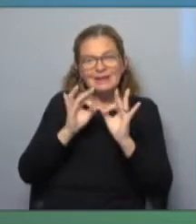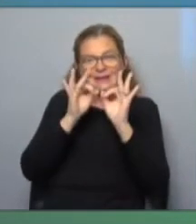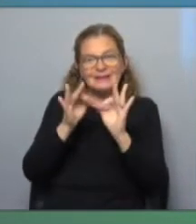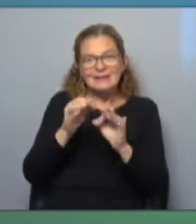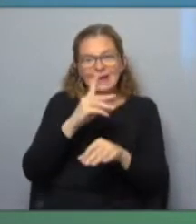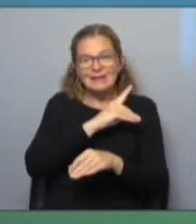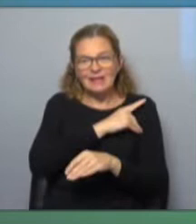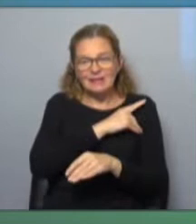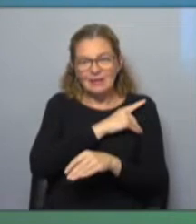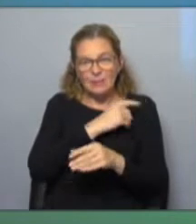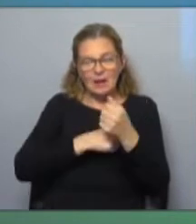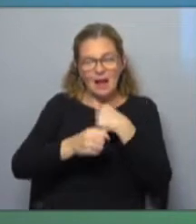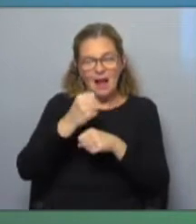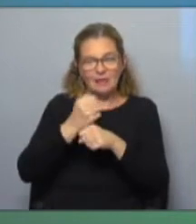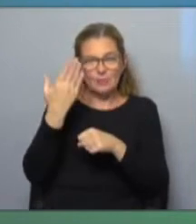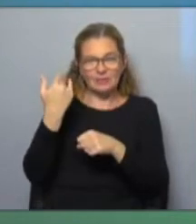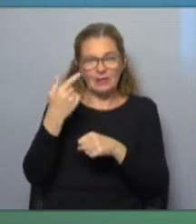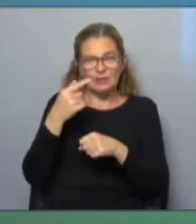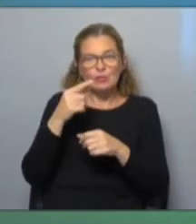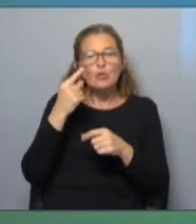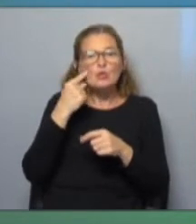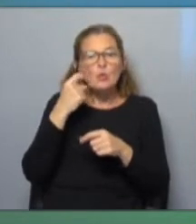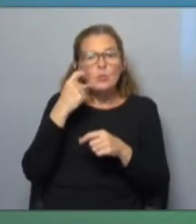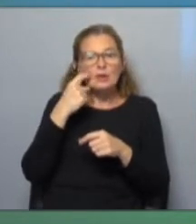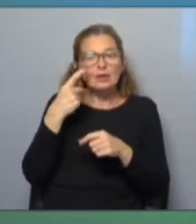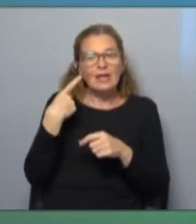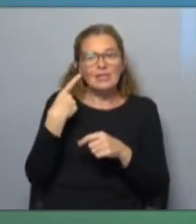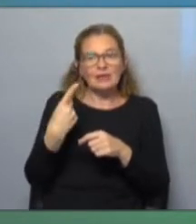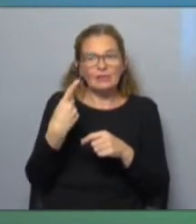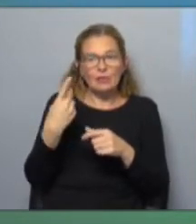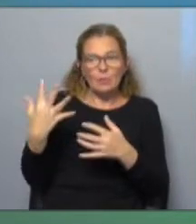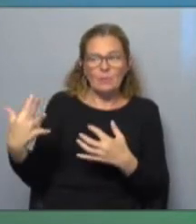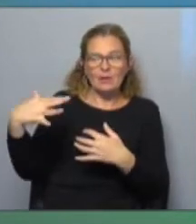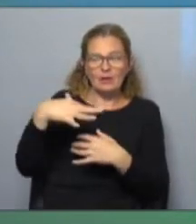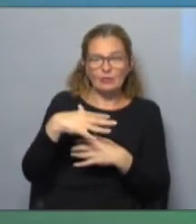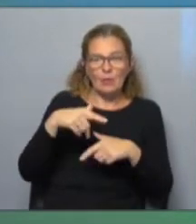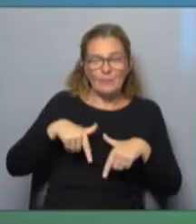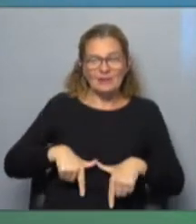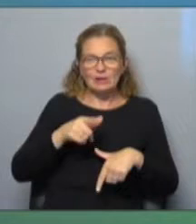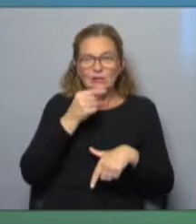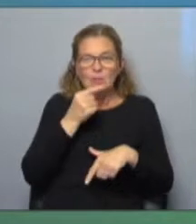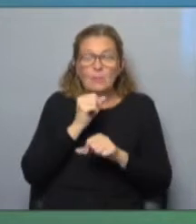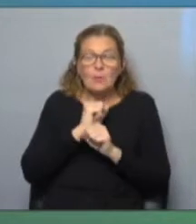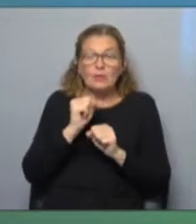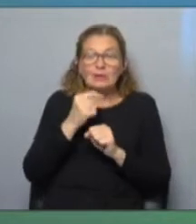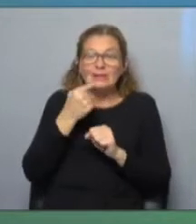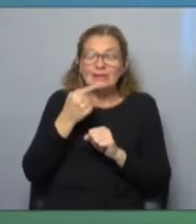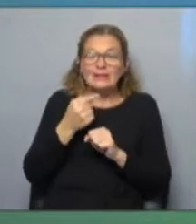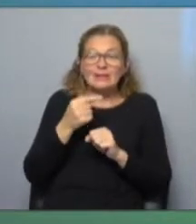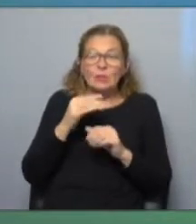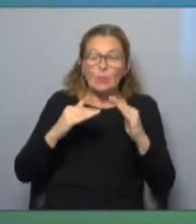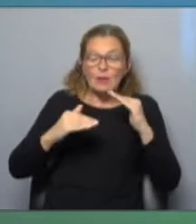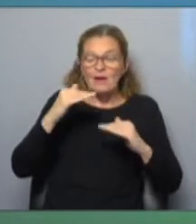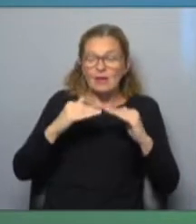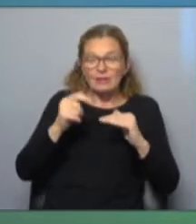hasta diciembre del año pasado y que las cifras de la Dirección Nacional de Migración del Ministerio del Interior podrían indicar una